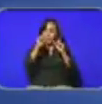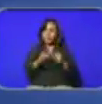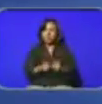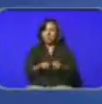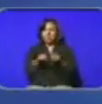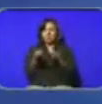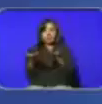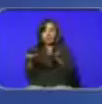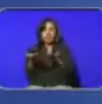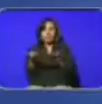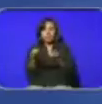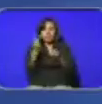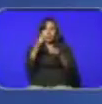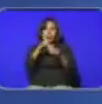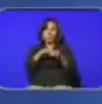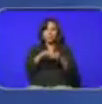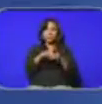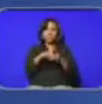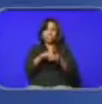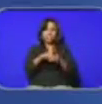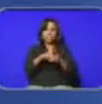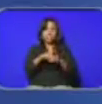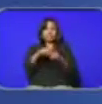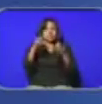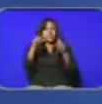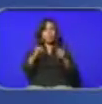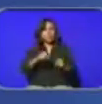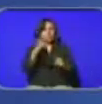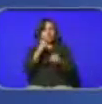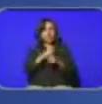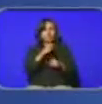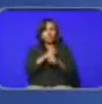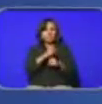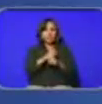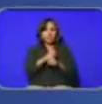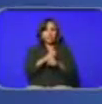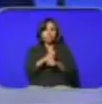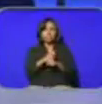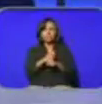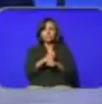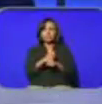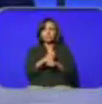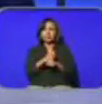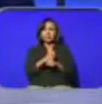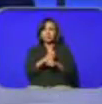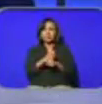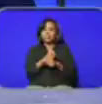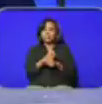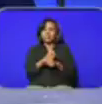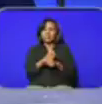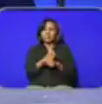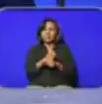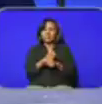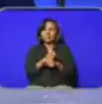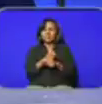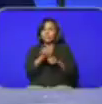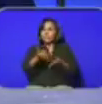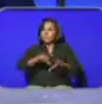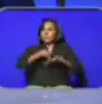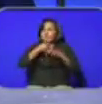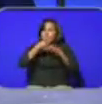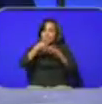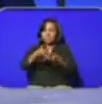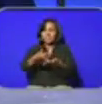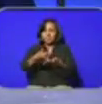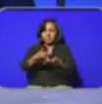necesitan para ganarse una vida decentemente una vez que ellos salen de la media. Ministro. El mayor premio para cualquier persona que